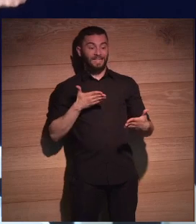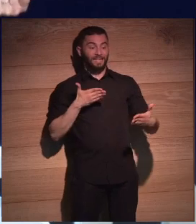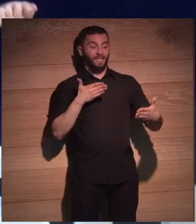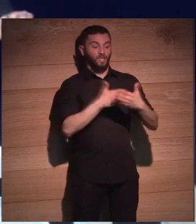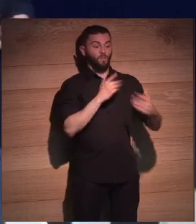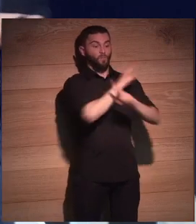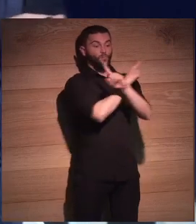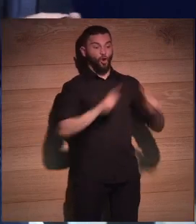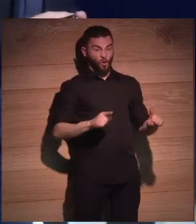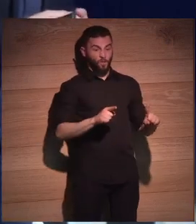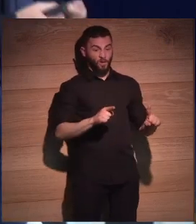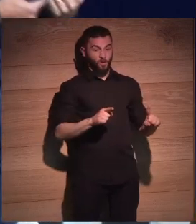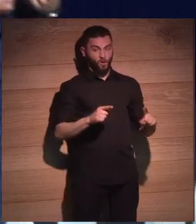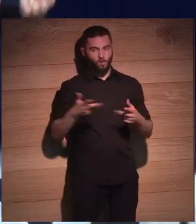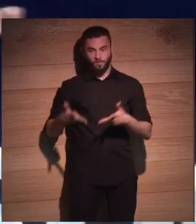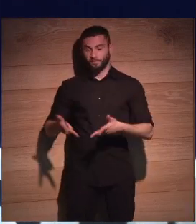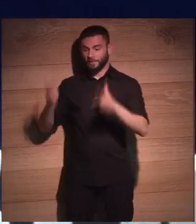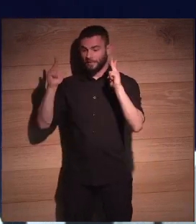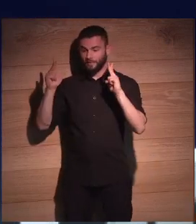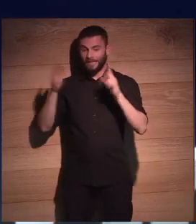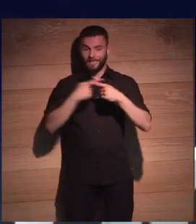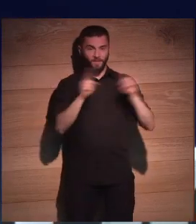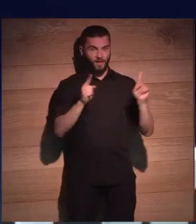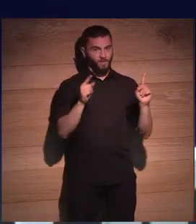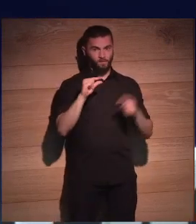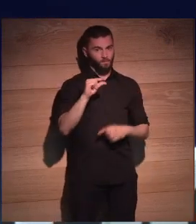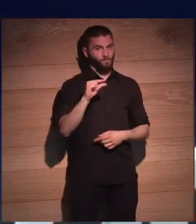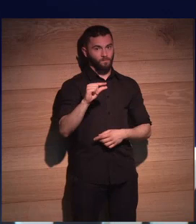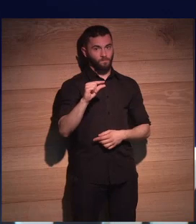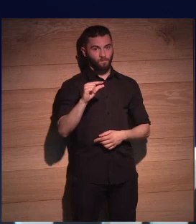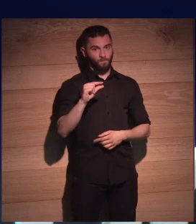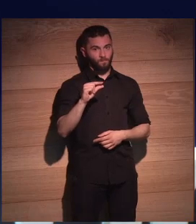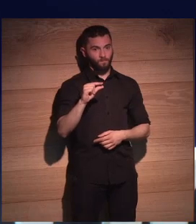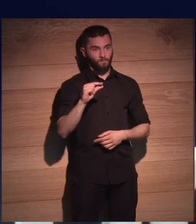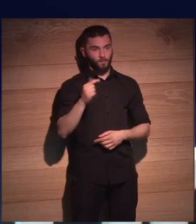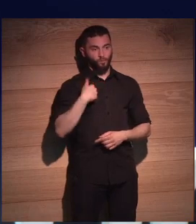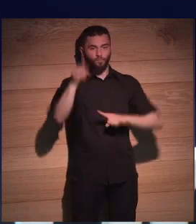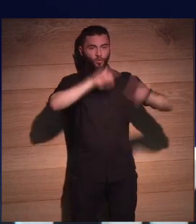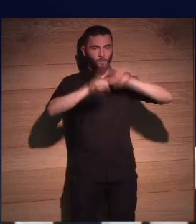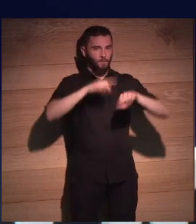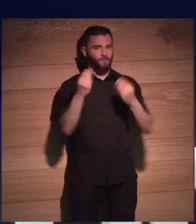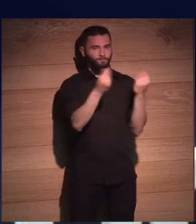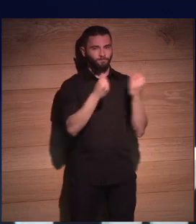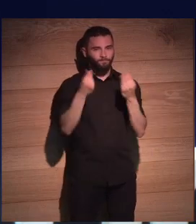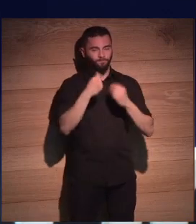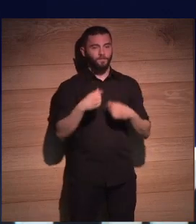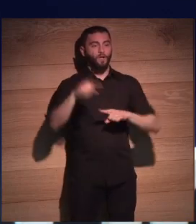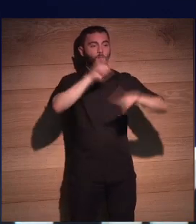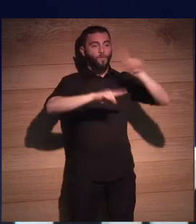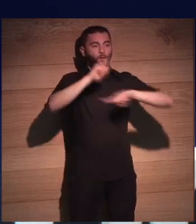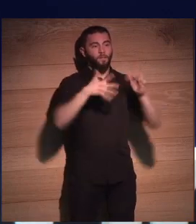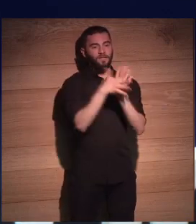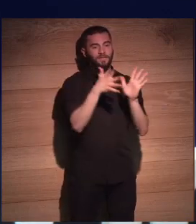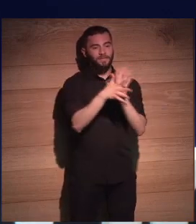fina, ¿vale? Y hay uno de los problemas que yo veo es que todavía no se han definido adecuadamente los problemas a un nivel de